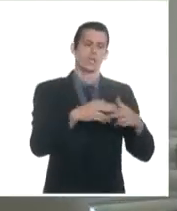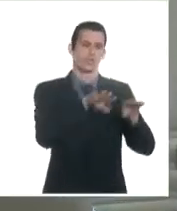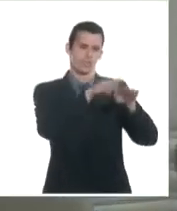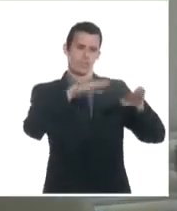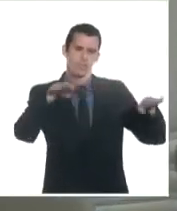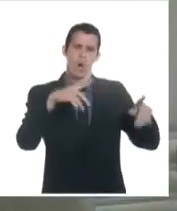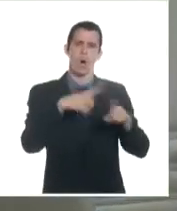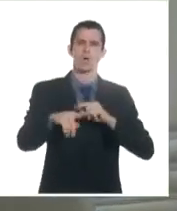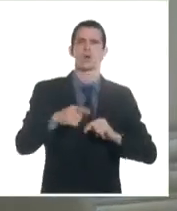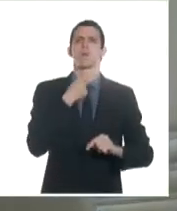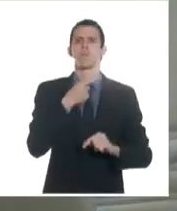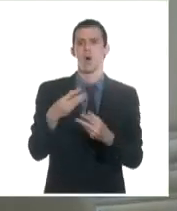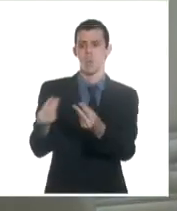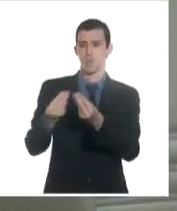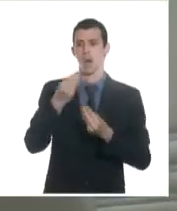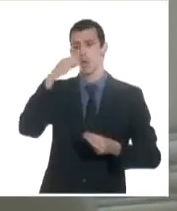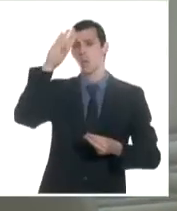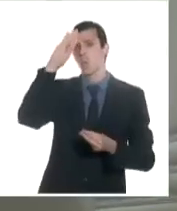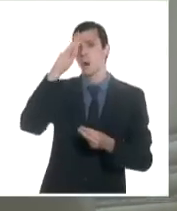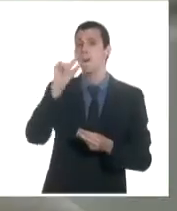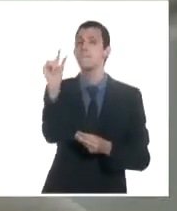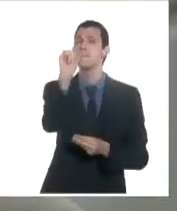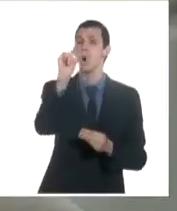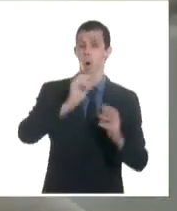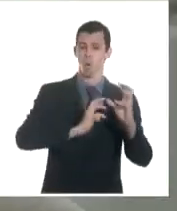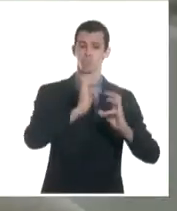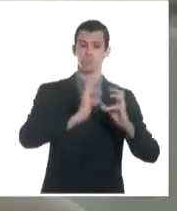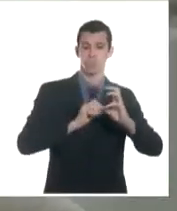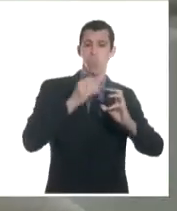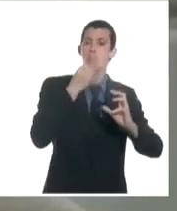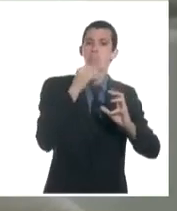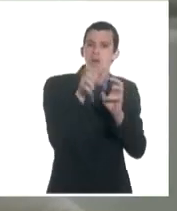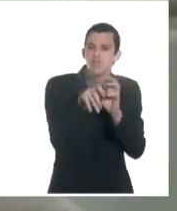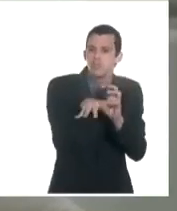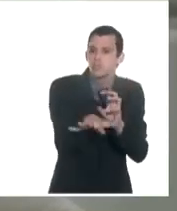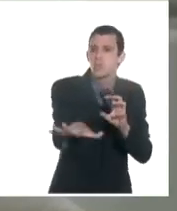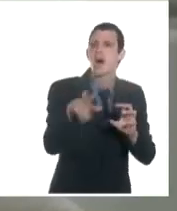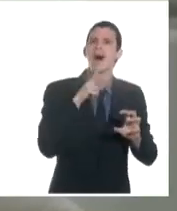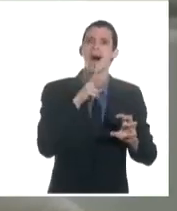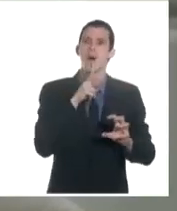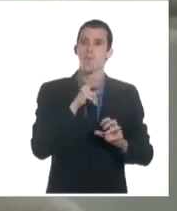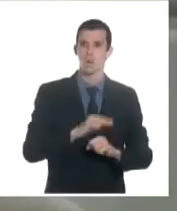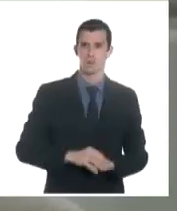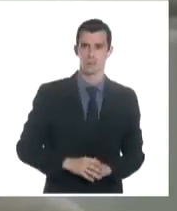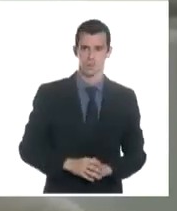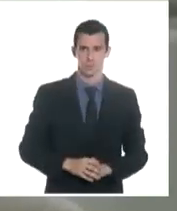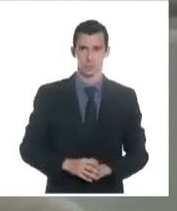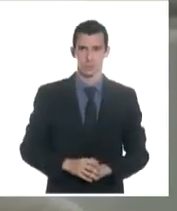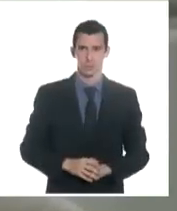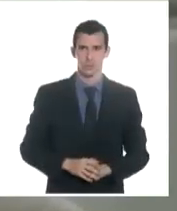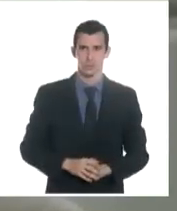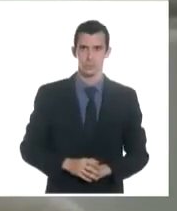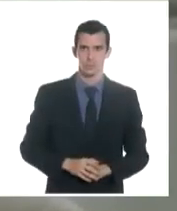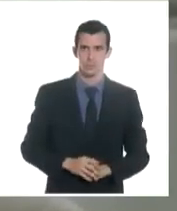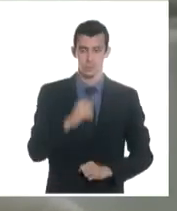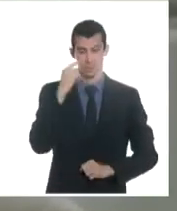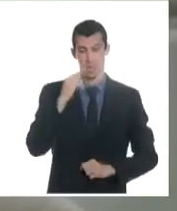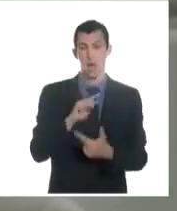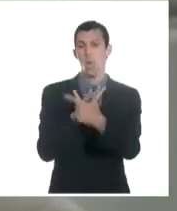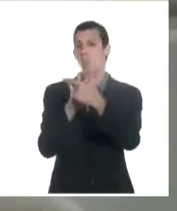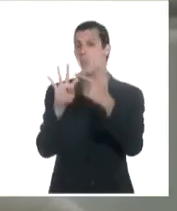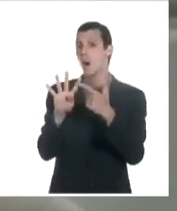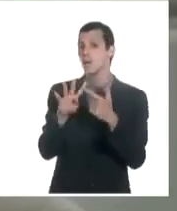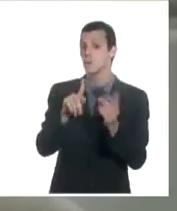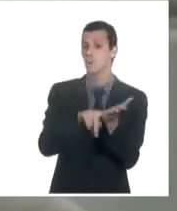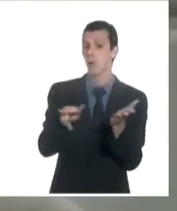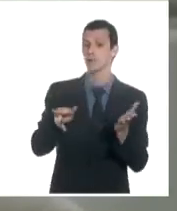de agua en los 4 territorios más afectados. Para las 4 provincias, presidente, las bombas, las 14 bombas que